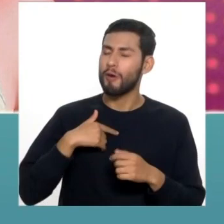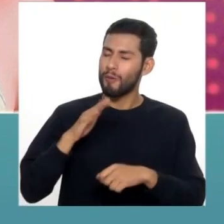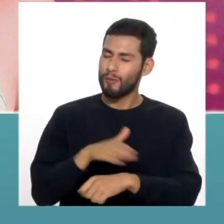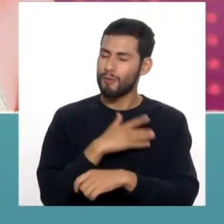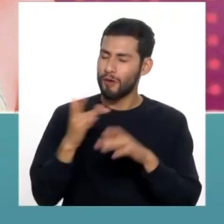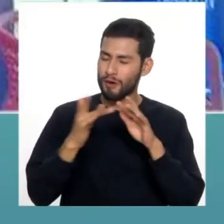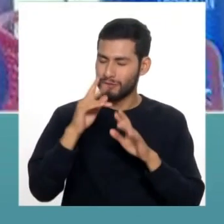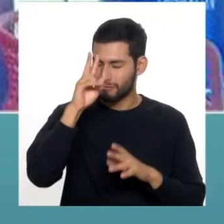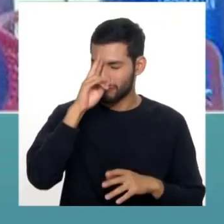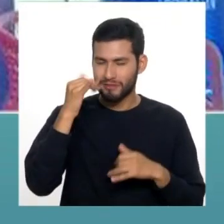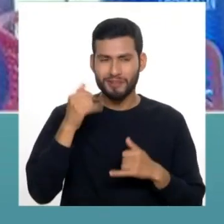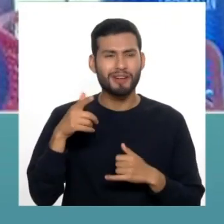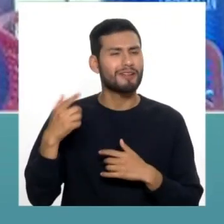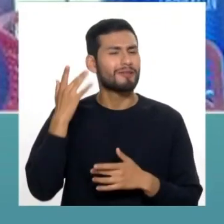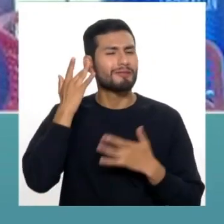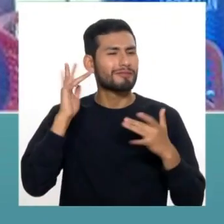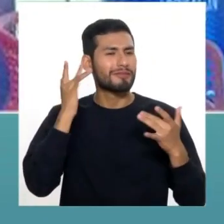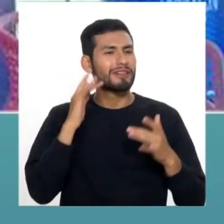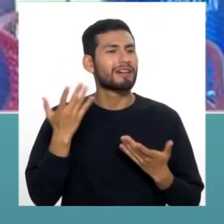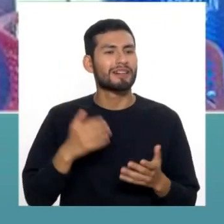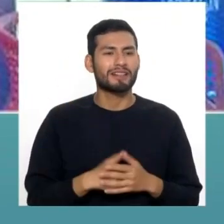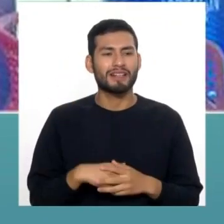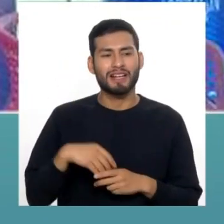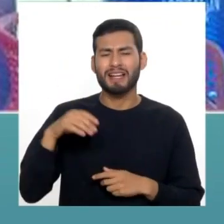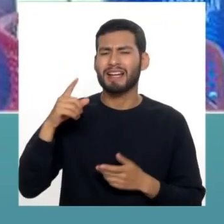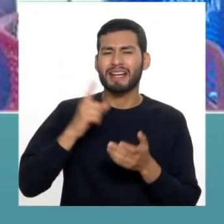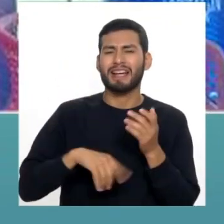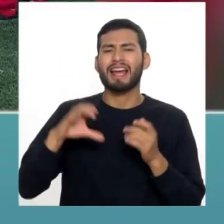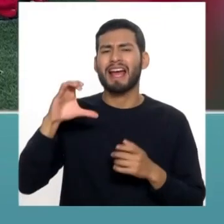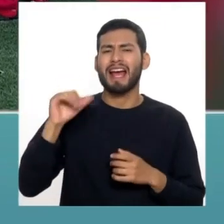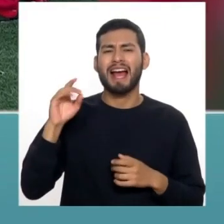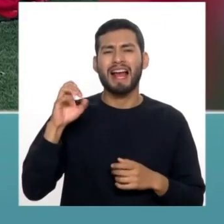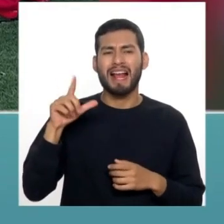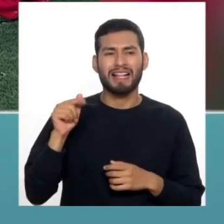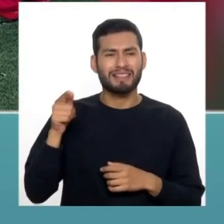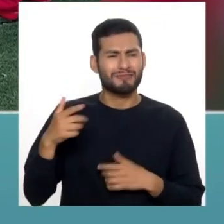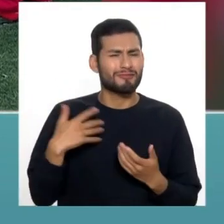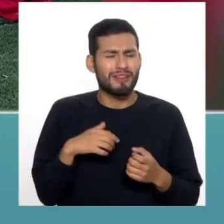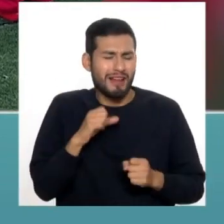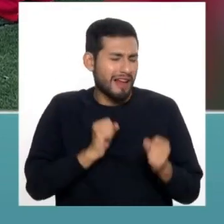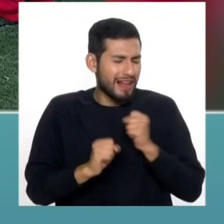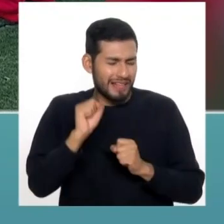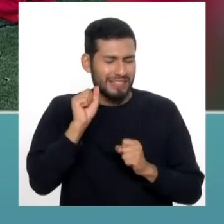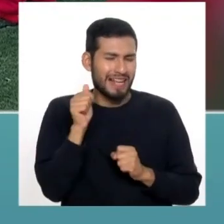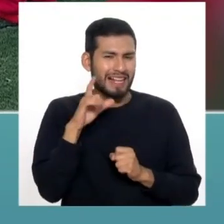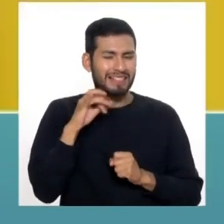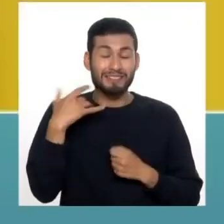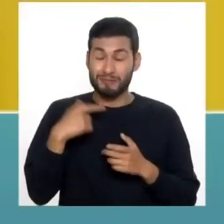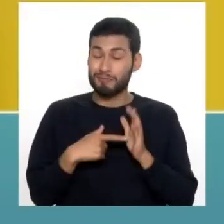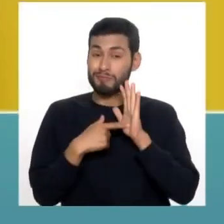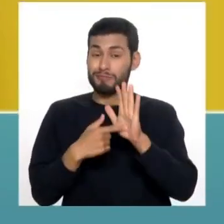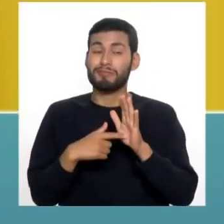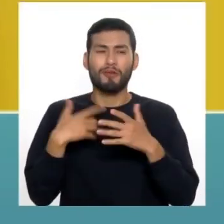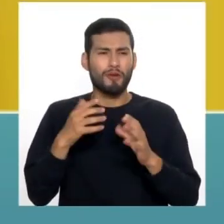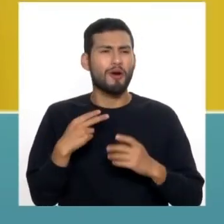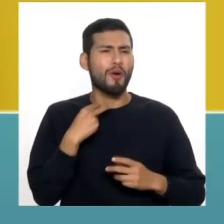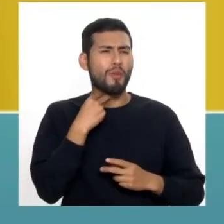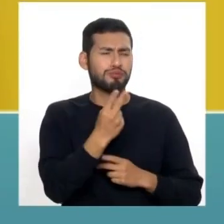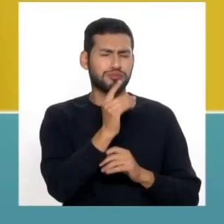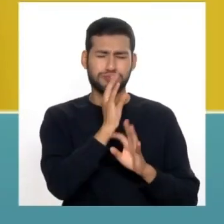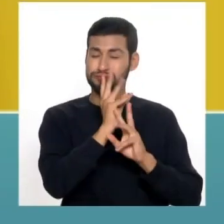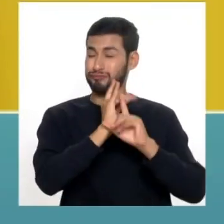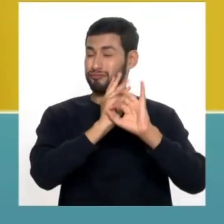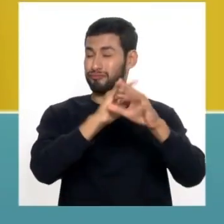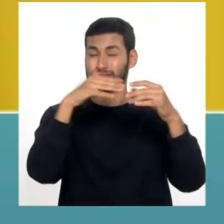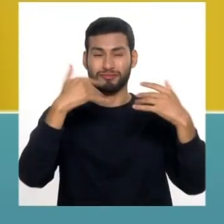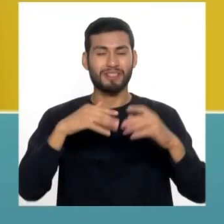Conecta Perú, y estaremos al ritmo de Kate Candela, una de las grandes salseras que sin duda alguna deslumbra con esa voz que tiene, pero